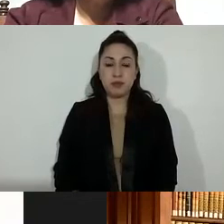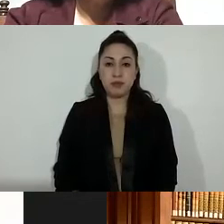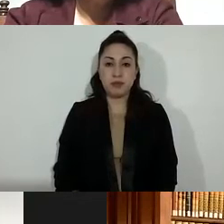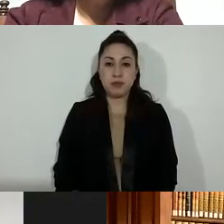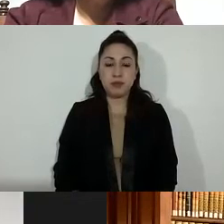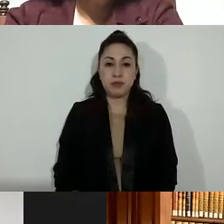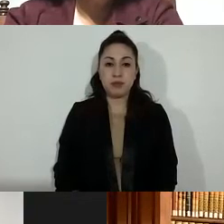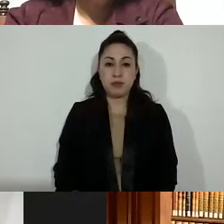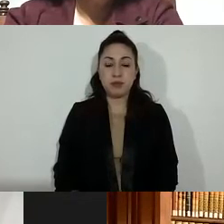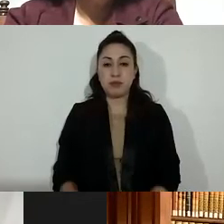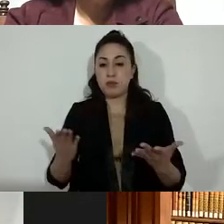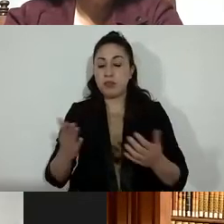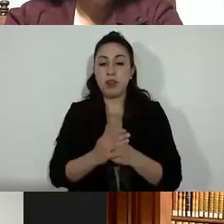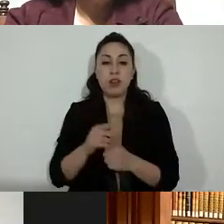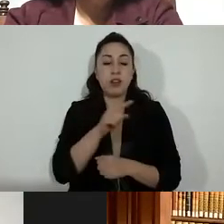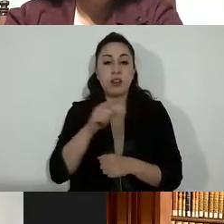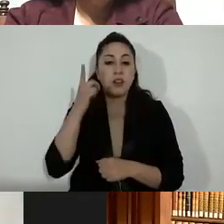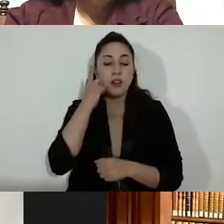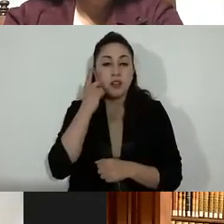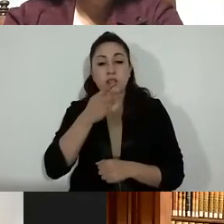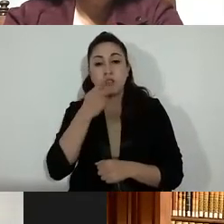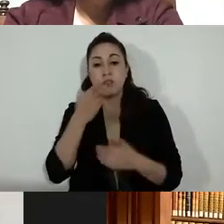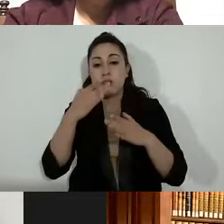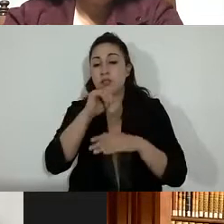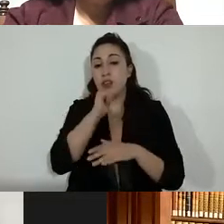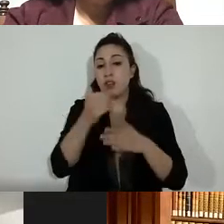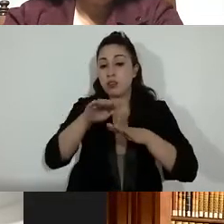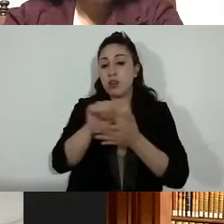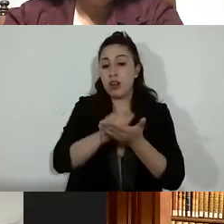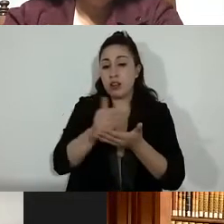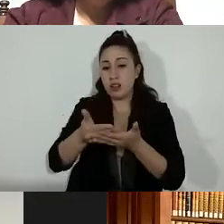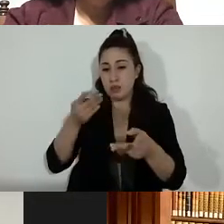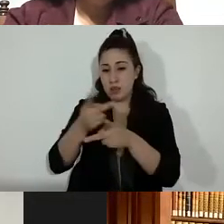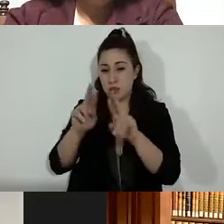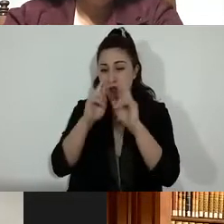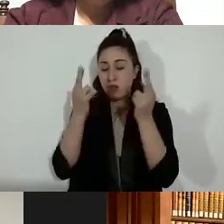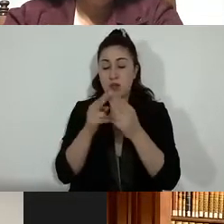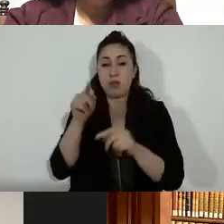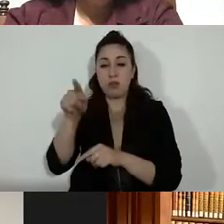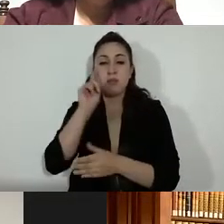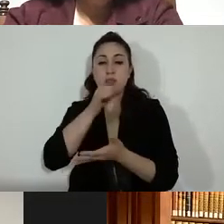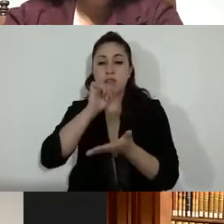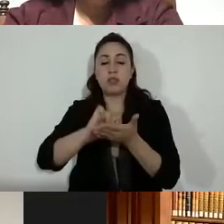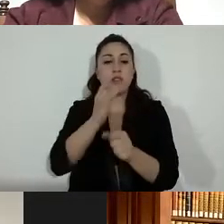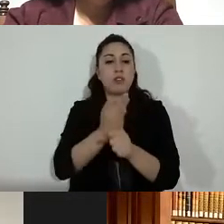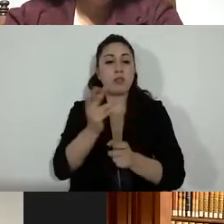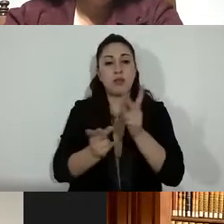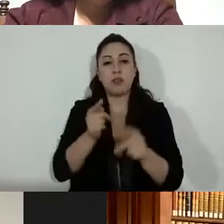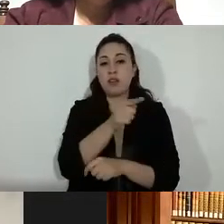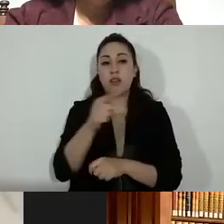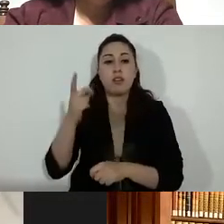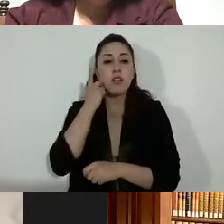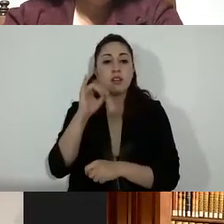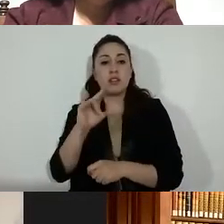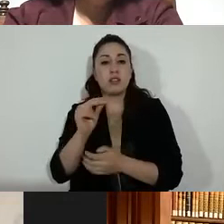Dado que no se recibieron comentarios respecto al acta de la sesión anterior, le solicito a la secretaria preguntar a las y los legisladores presentes